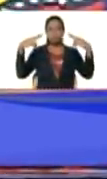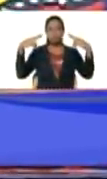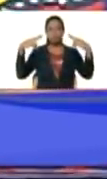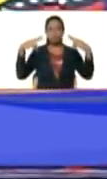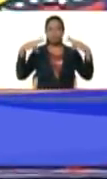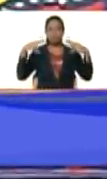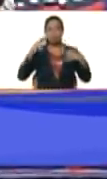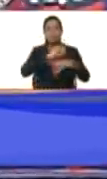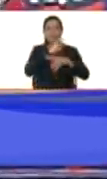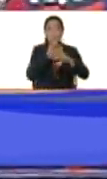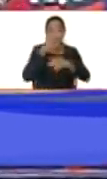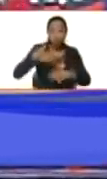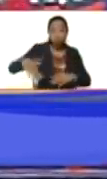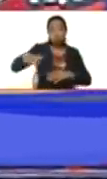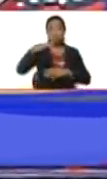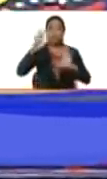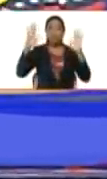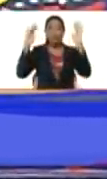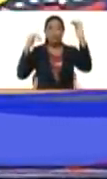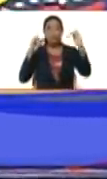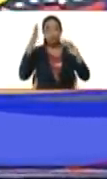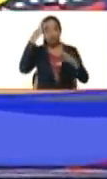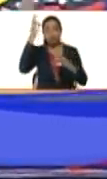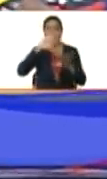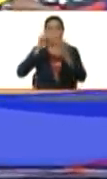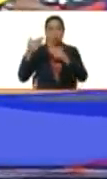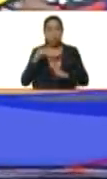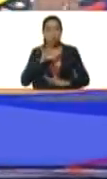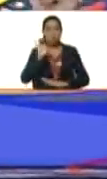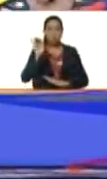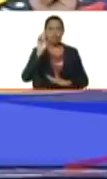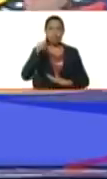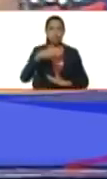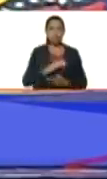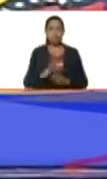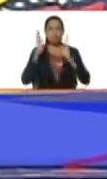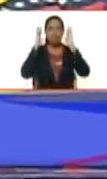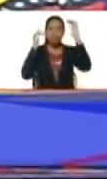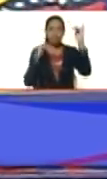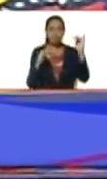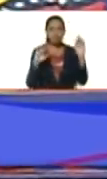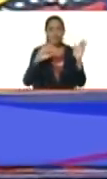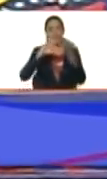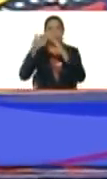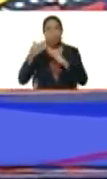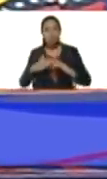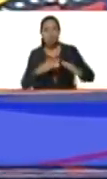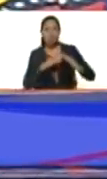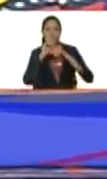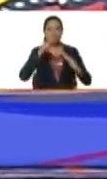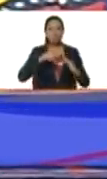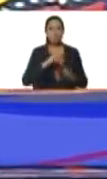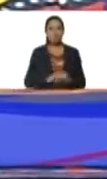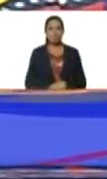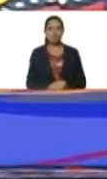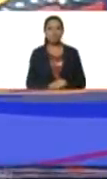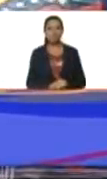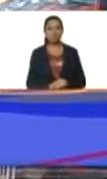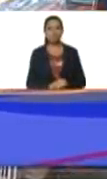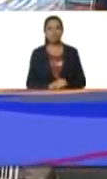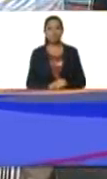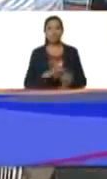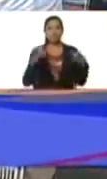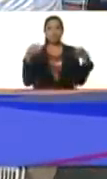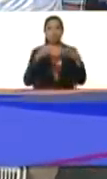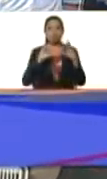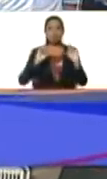Popular, atención Consejos Comunales del país, atención Comunas, atención